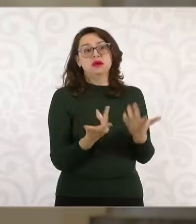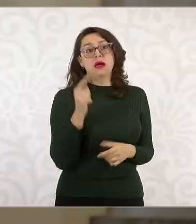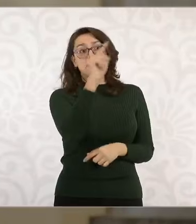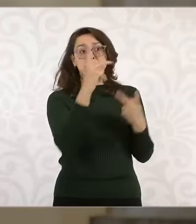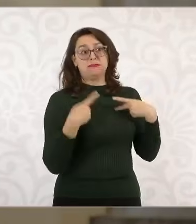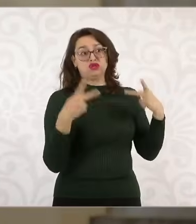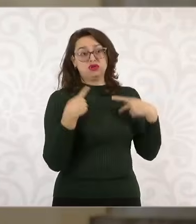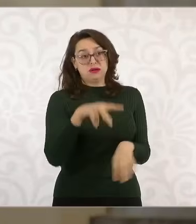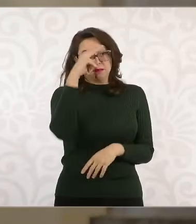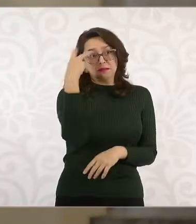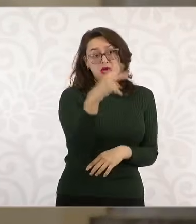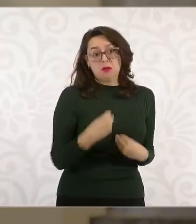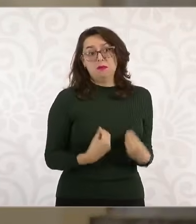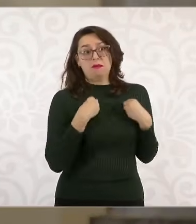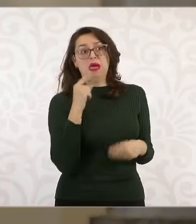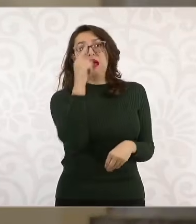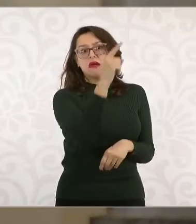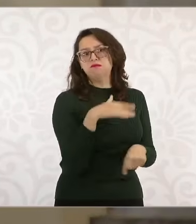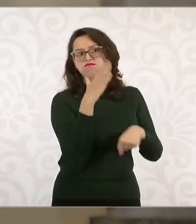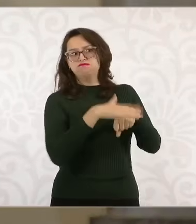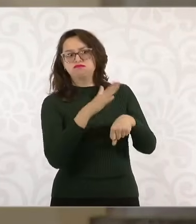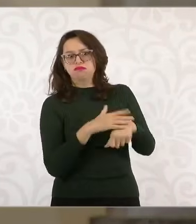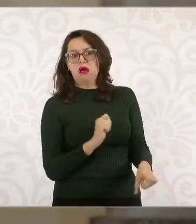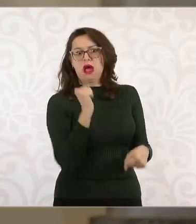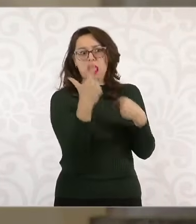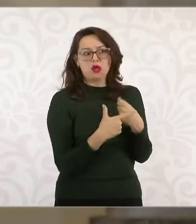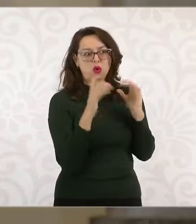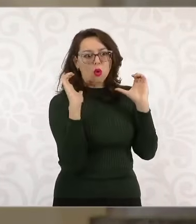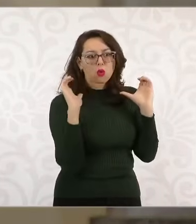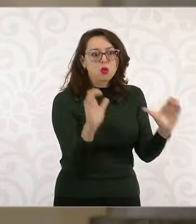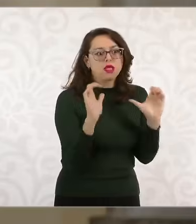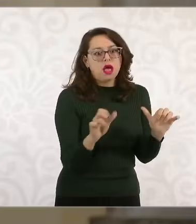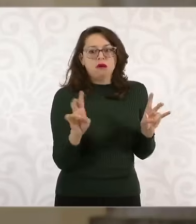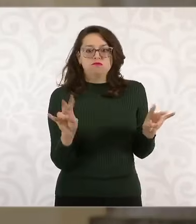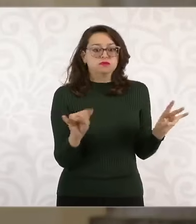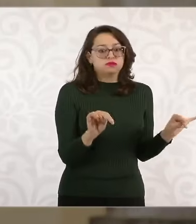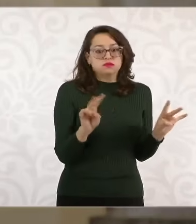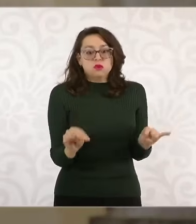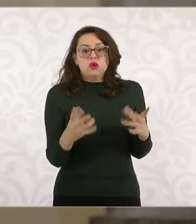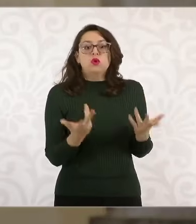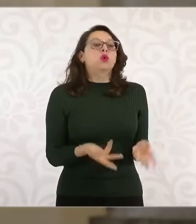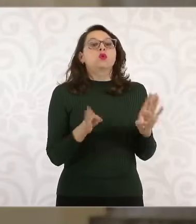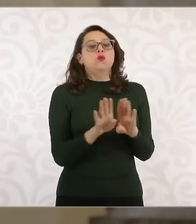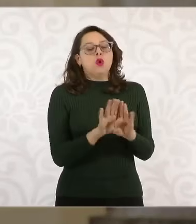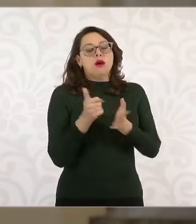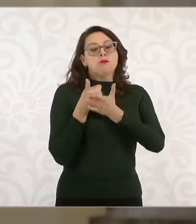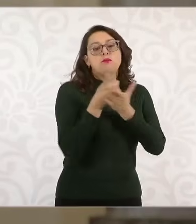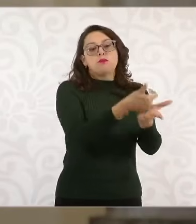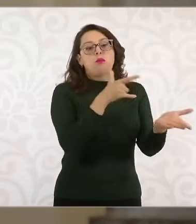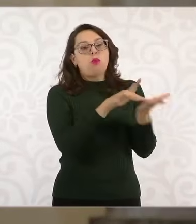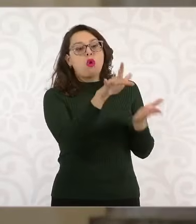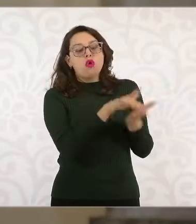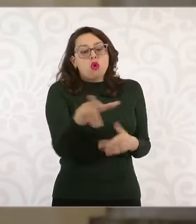se encuentran viviendo en los Estados Unidos para que se tomen precauciones y se va a enviar algún tipo de colaboración en ese aspecto por